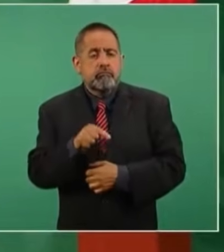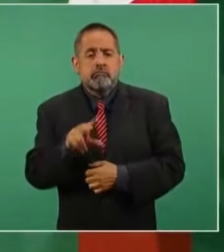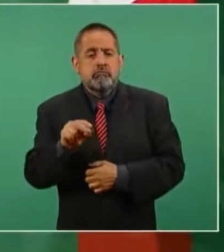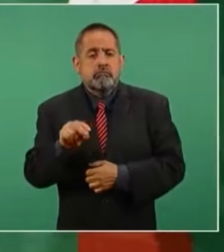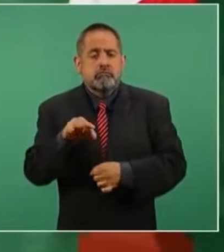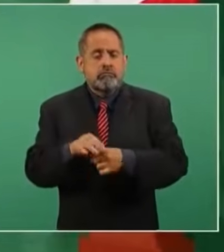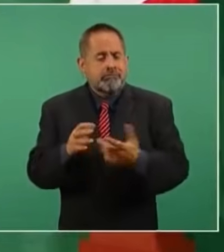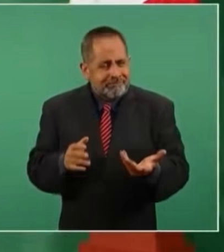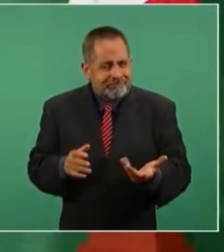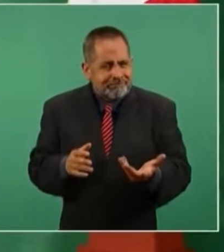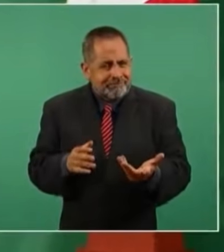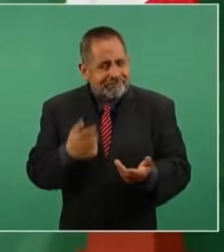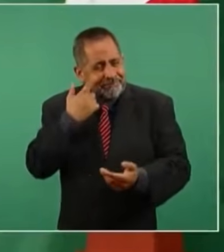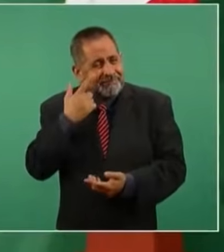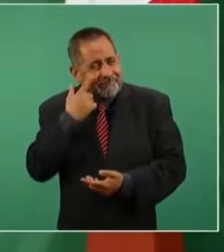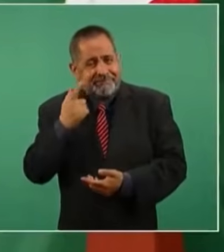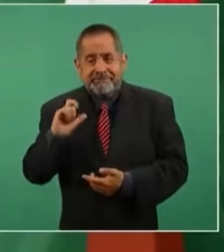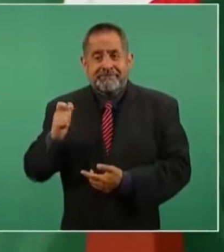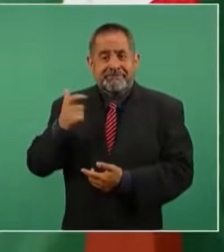Si López Mateos fue